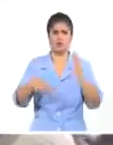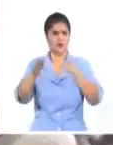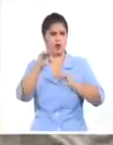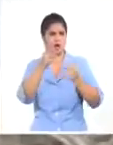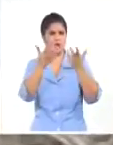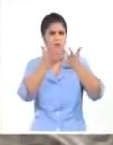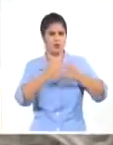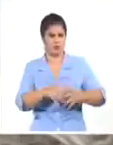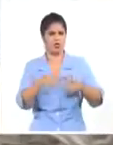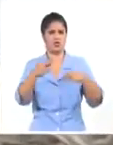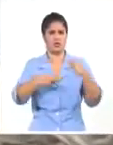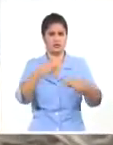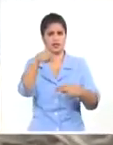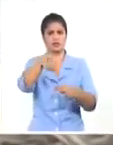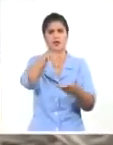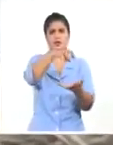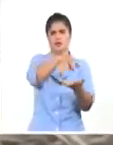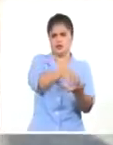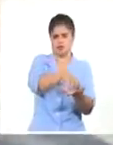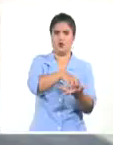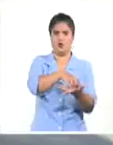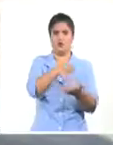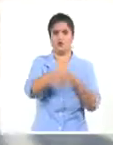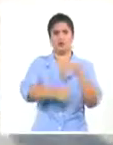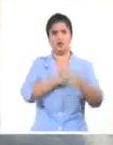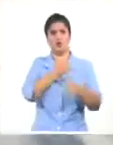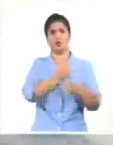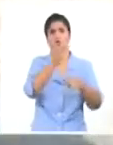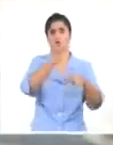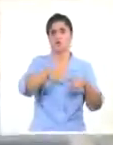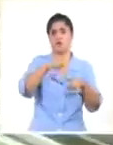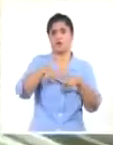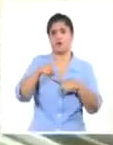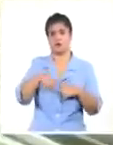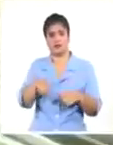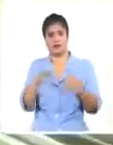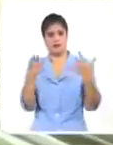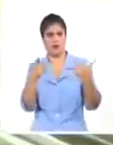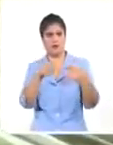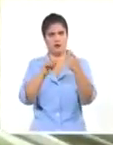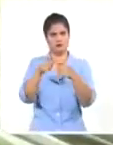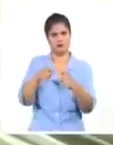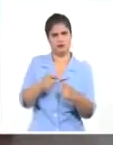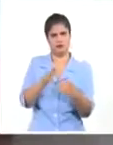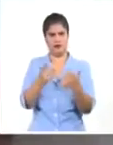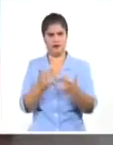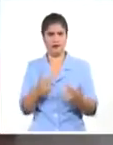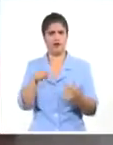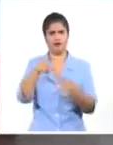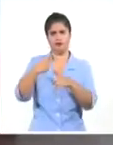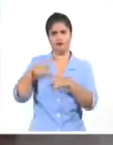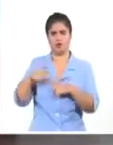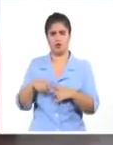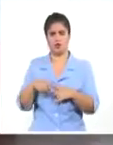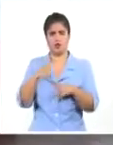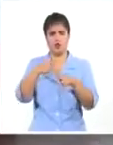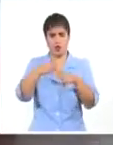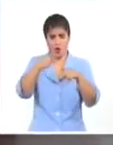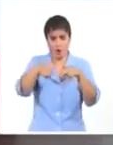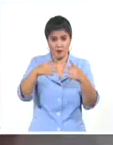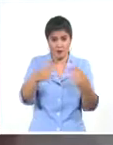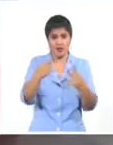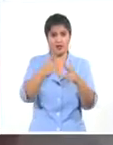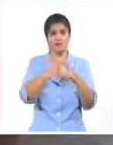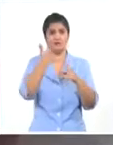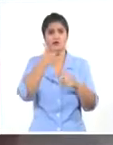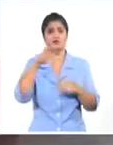que se realizan en esta entidad, el uso de materia prima local para la confección de objetos a partir del yarey, y resaltó la labor de